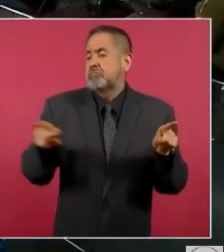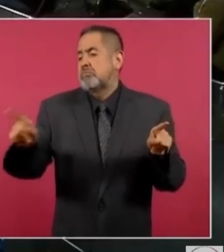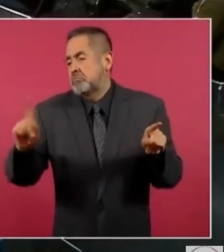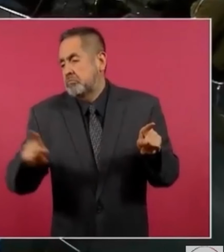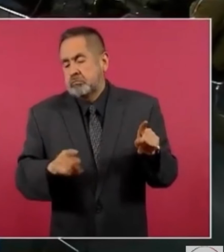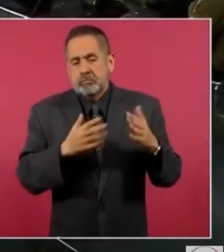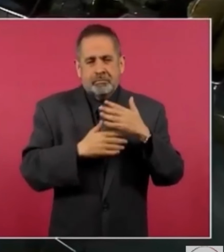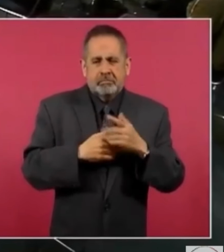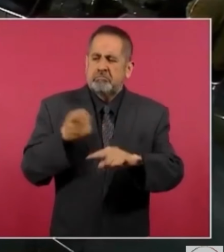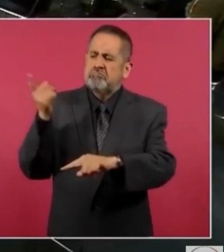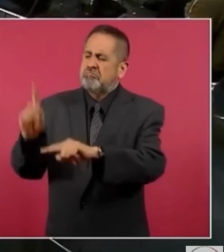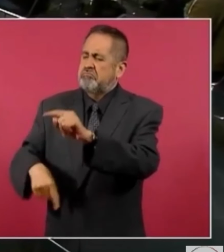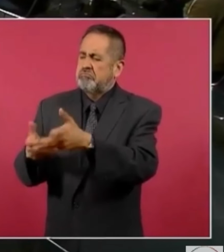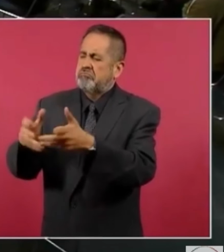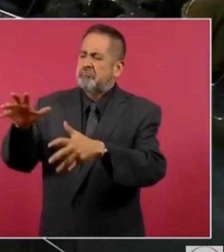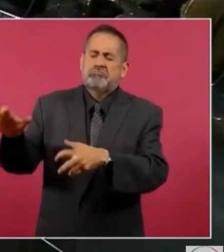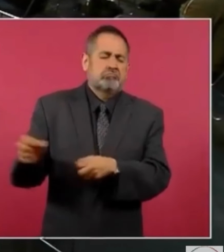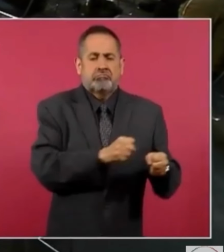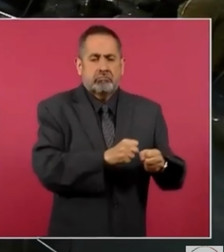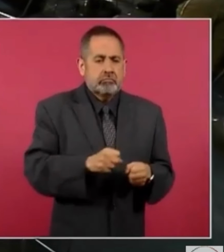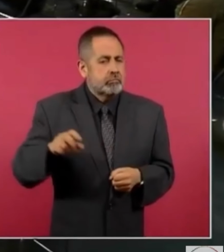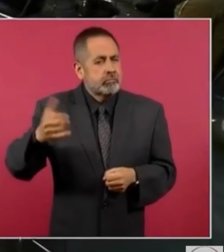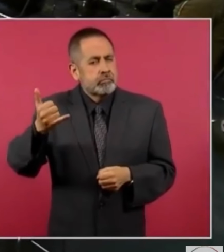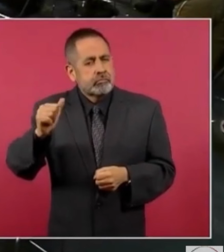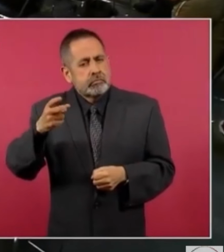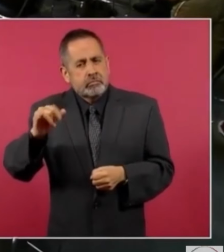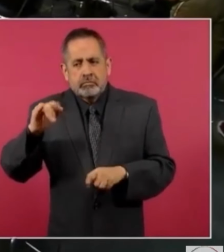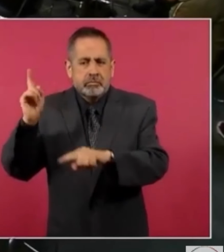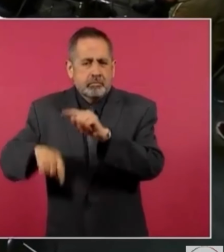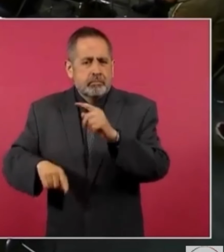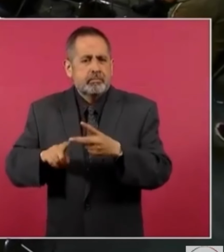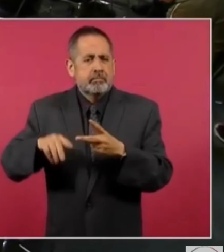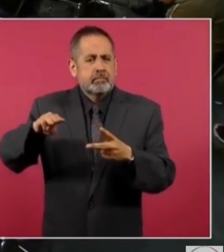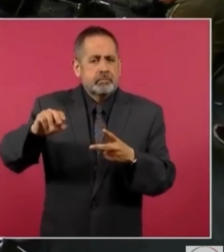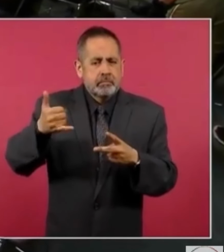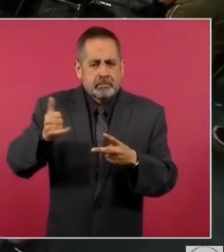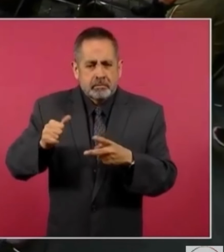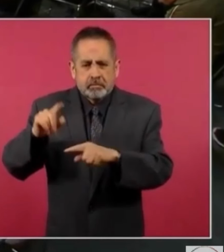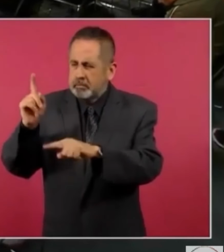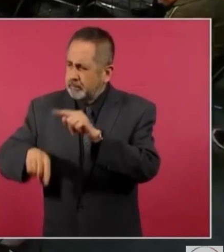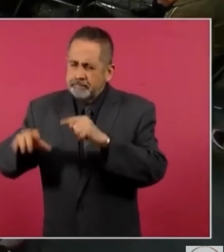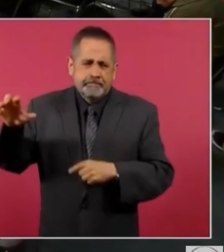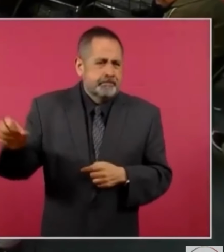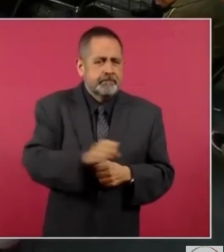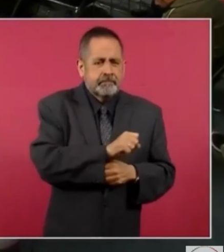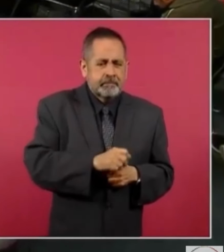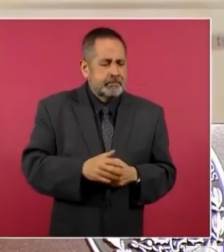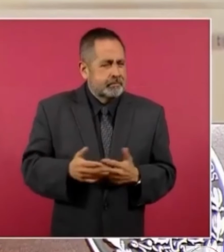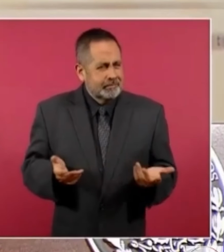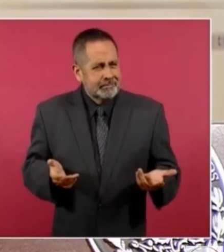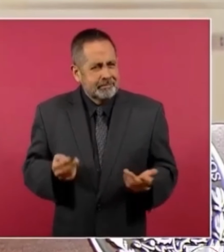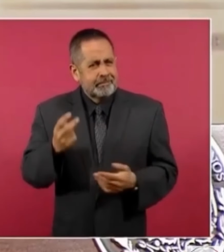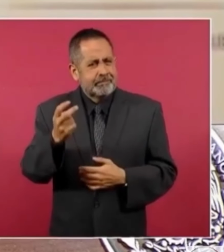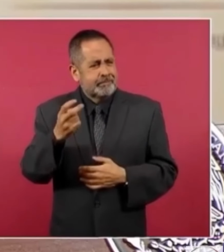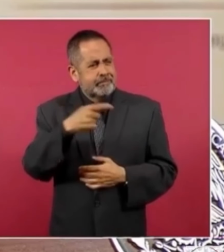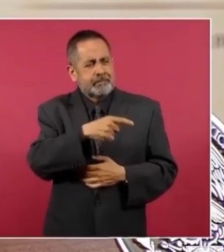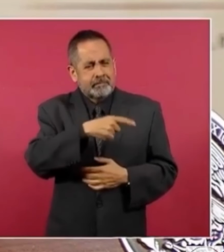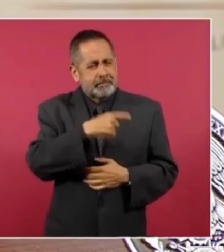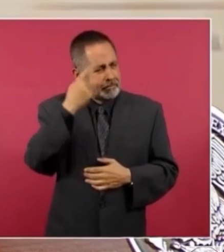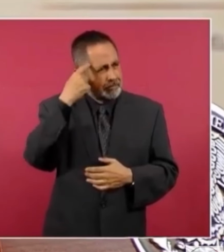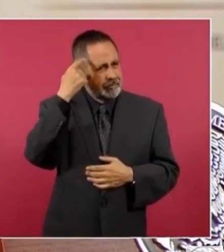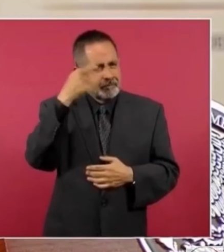Entonces, el despojo de las tierras de los yaquis, de los mayas, era por eso, con